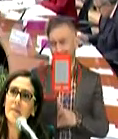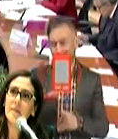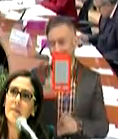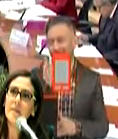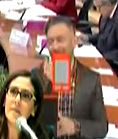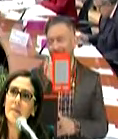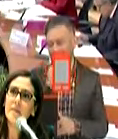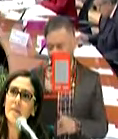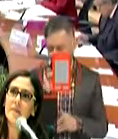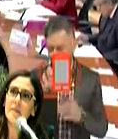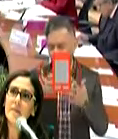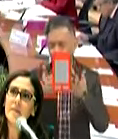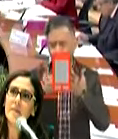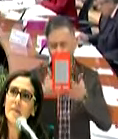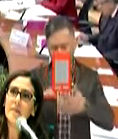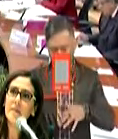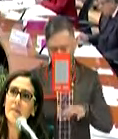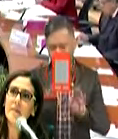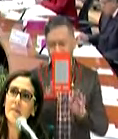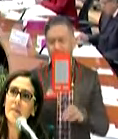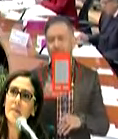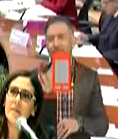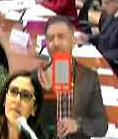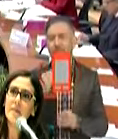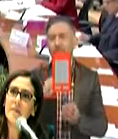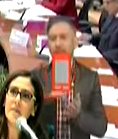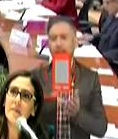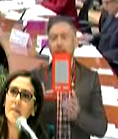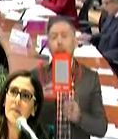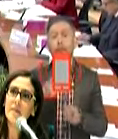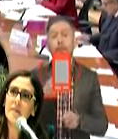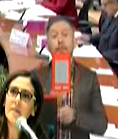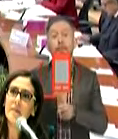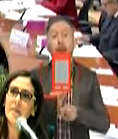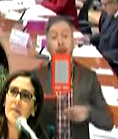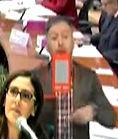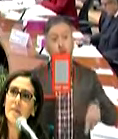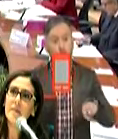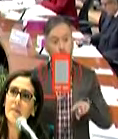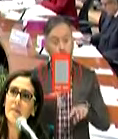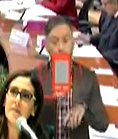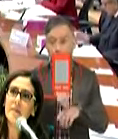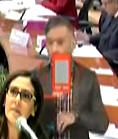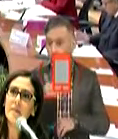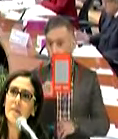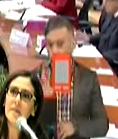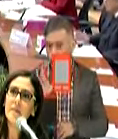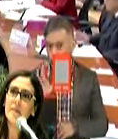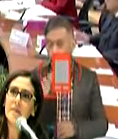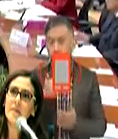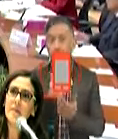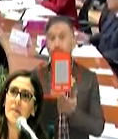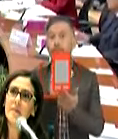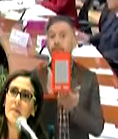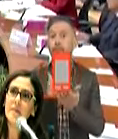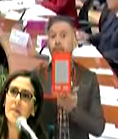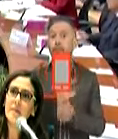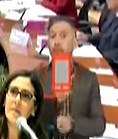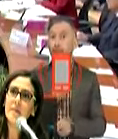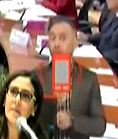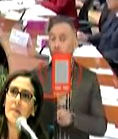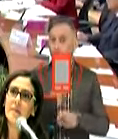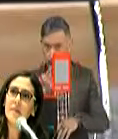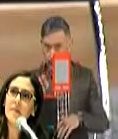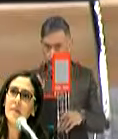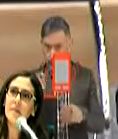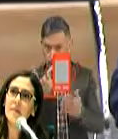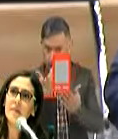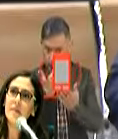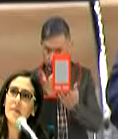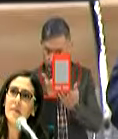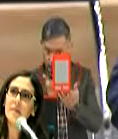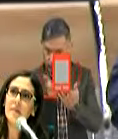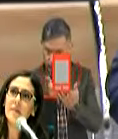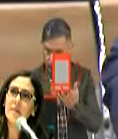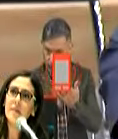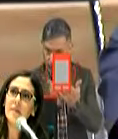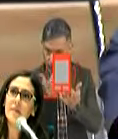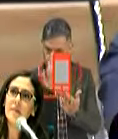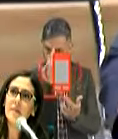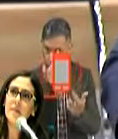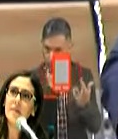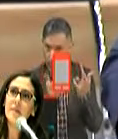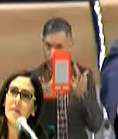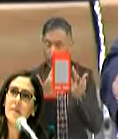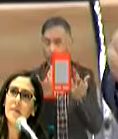uh-huh. es una posición de gobiernos estar involucrándose en la contienda electoral o en los